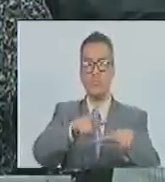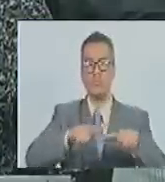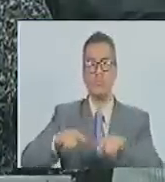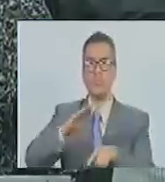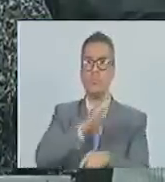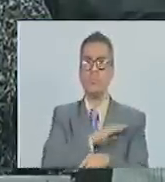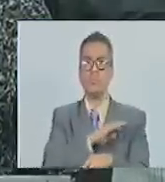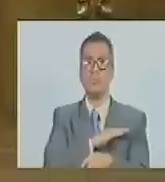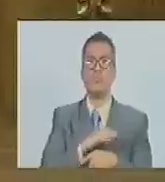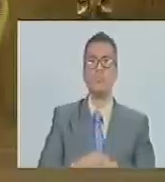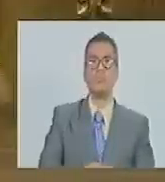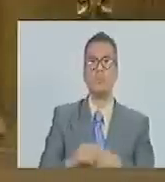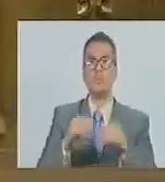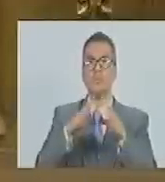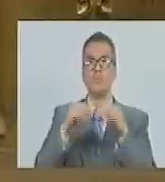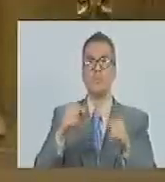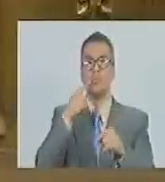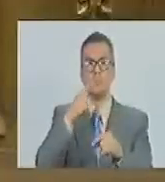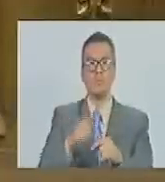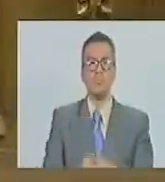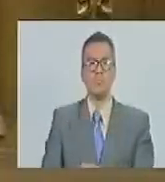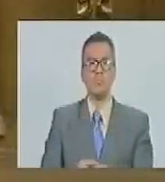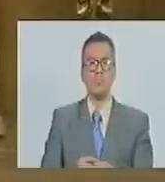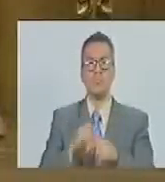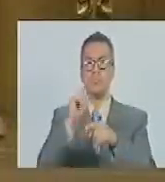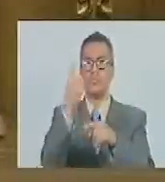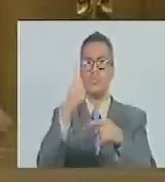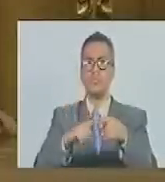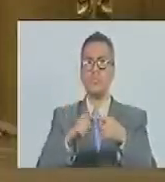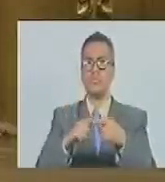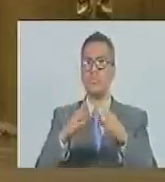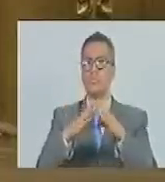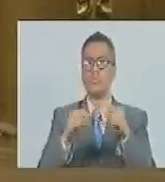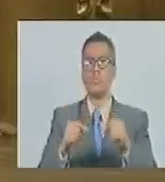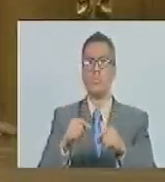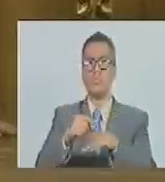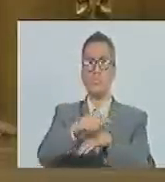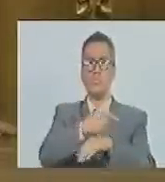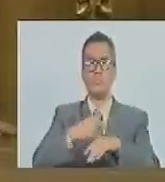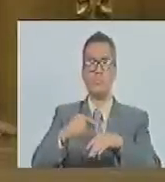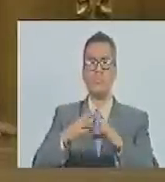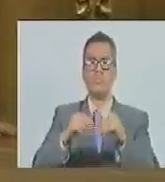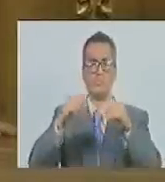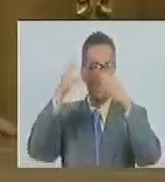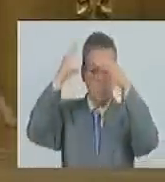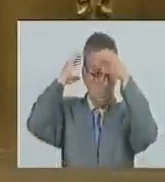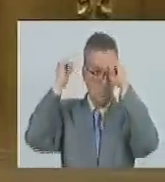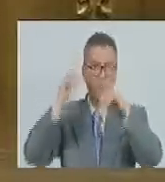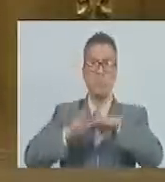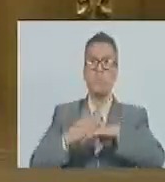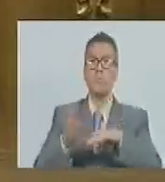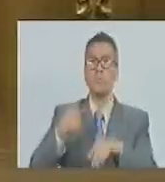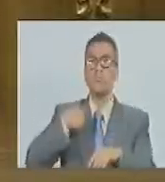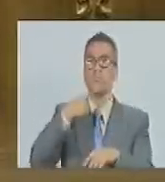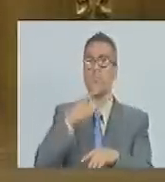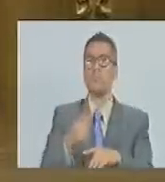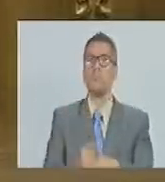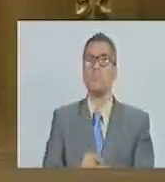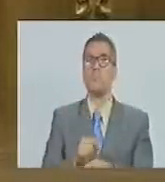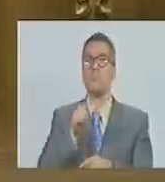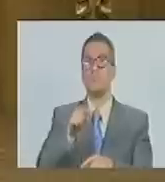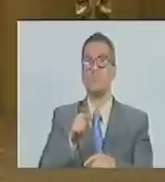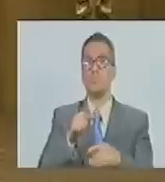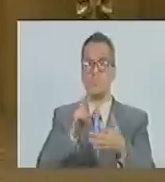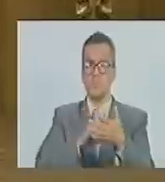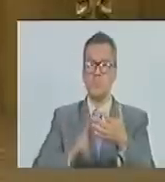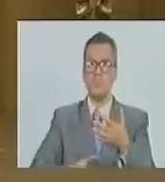Y todos están siendo violentados. Cuando violentan a uno, violentan a todos los diplomáticos. Por eso, señor presidente, antes, con su venia de